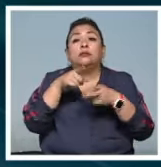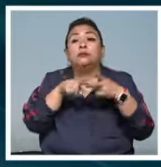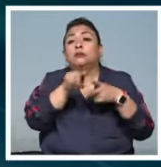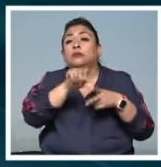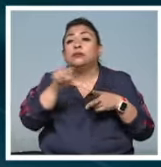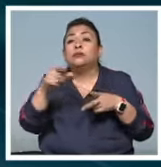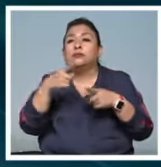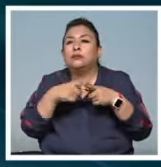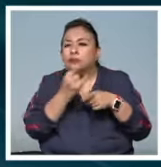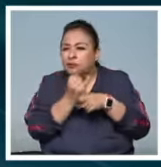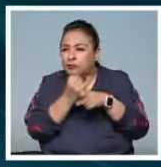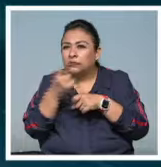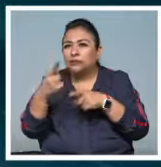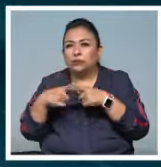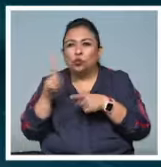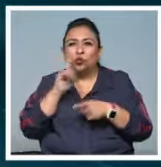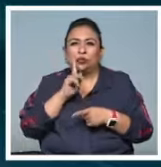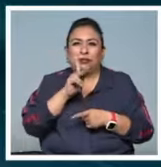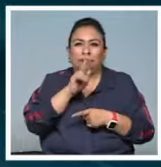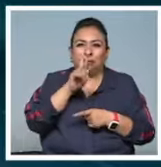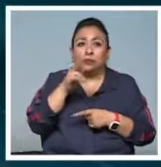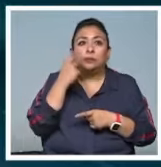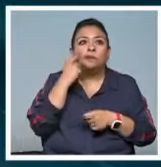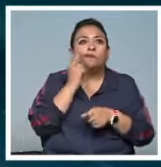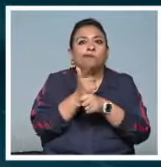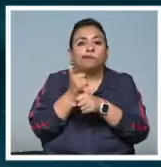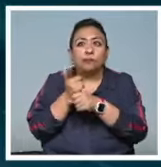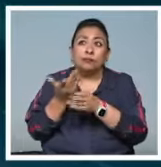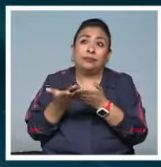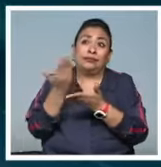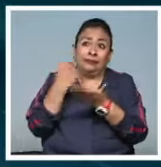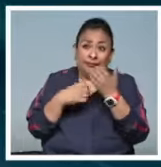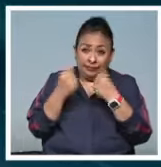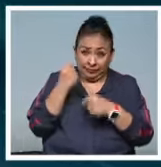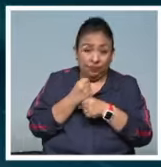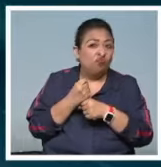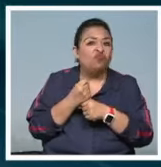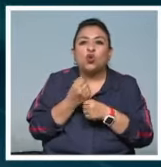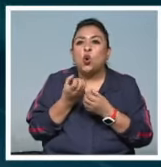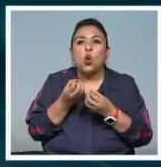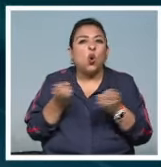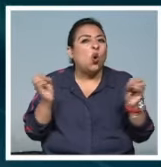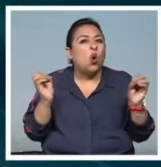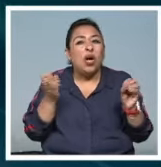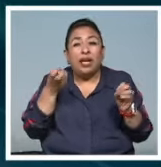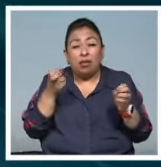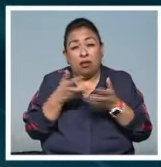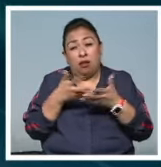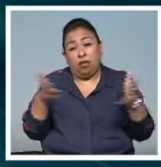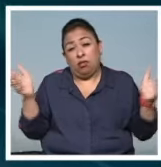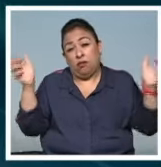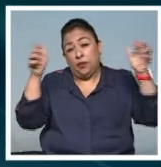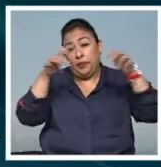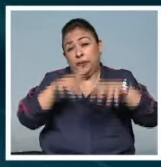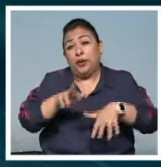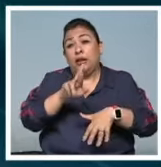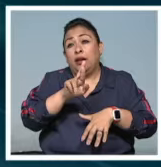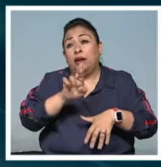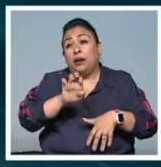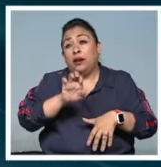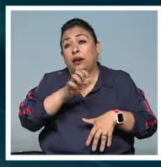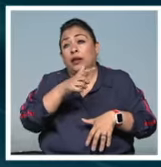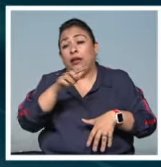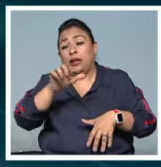a un scouting que realizó la productora, pues se dieron cuenta que desde hace varios años no se realizaba un evento tan grande del reggae. Además,